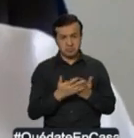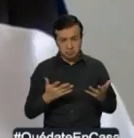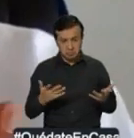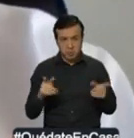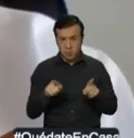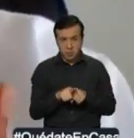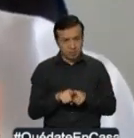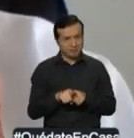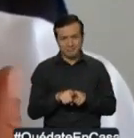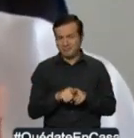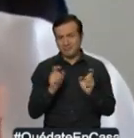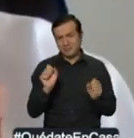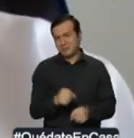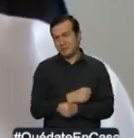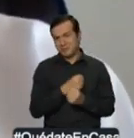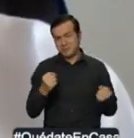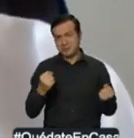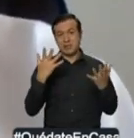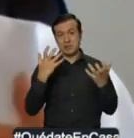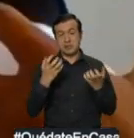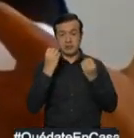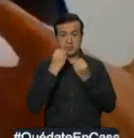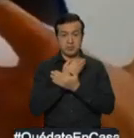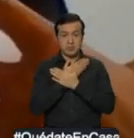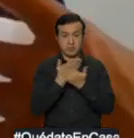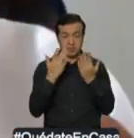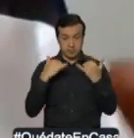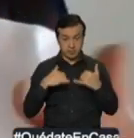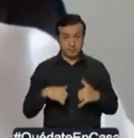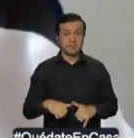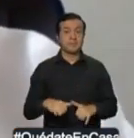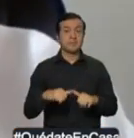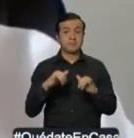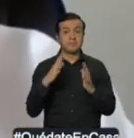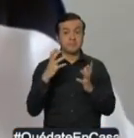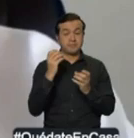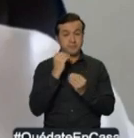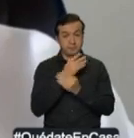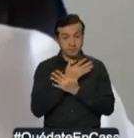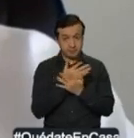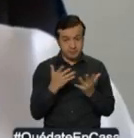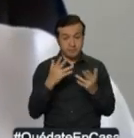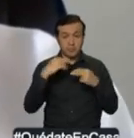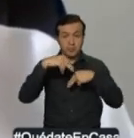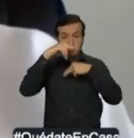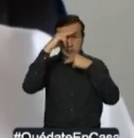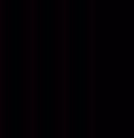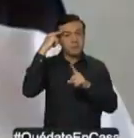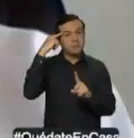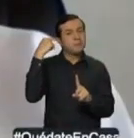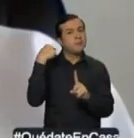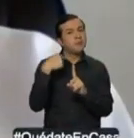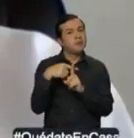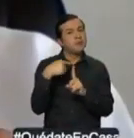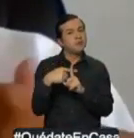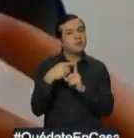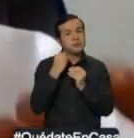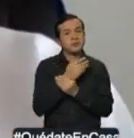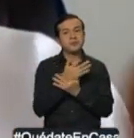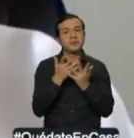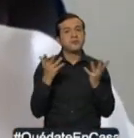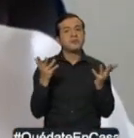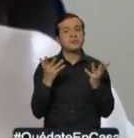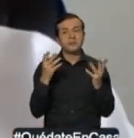lo que también quiero transmitir como buena noticia el